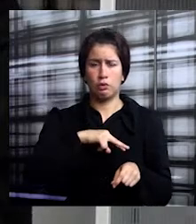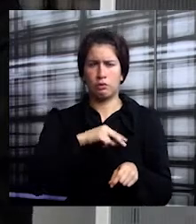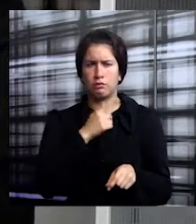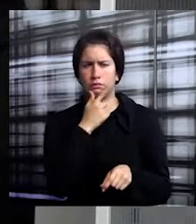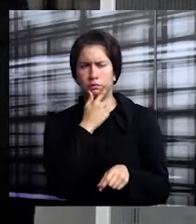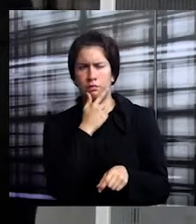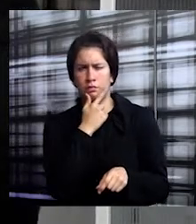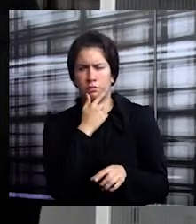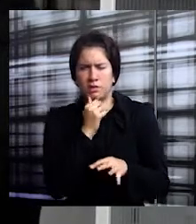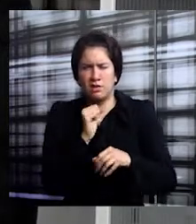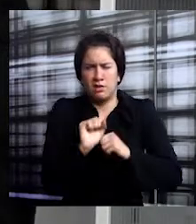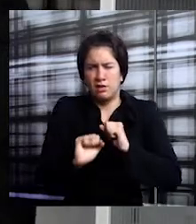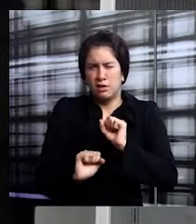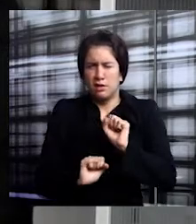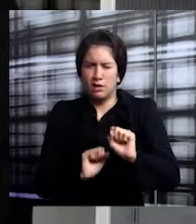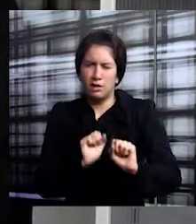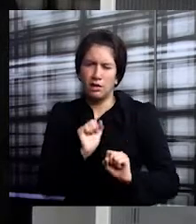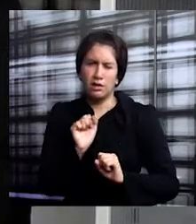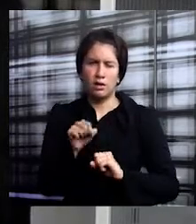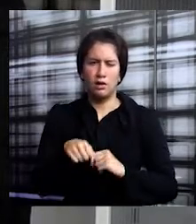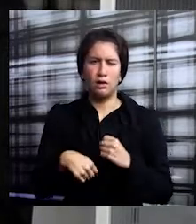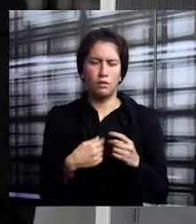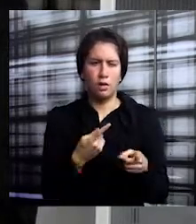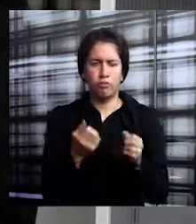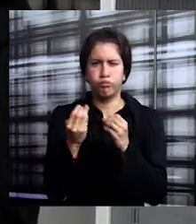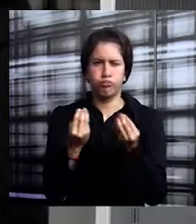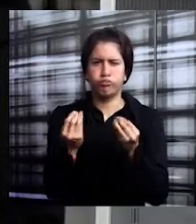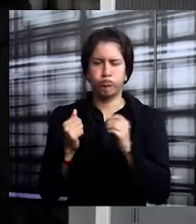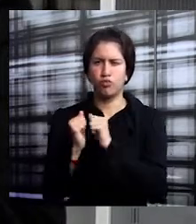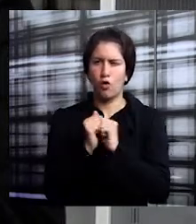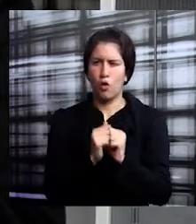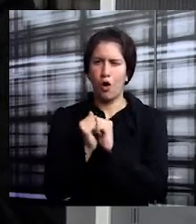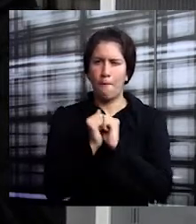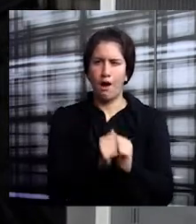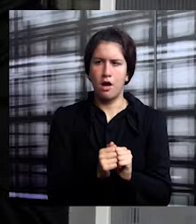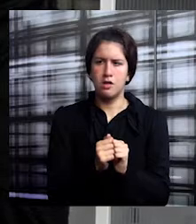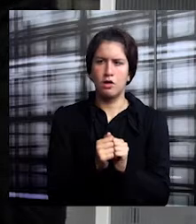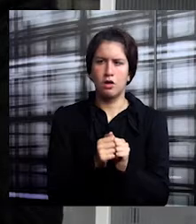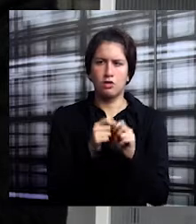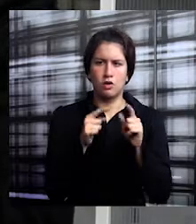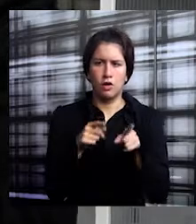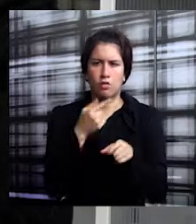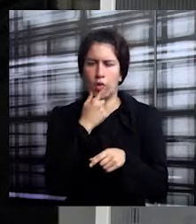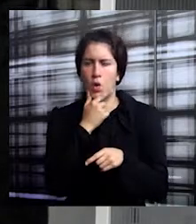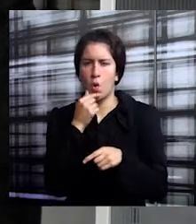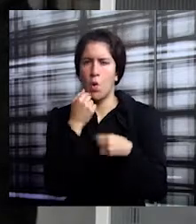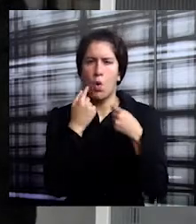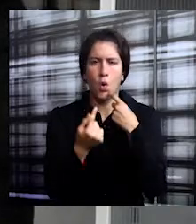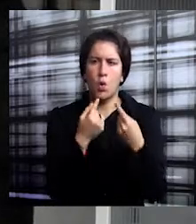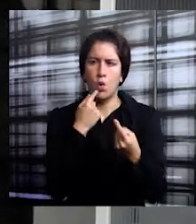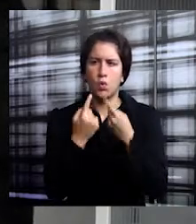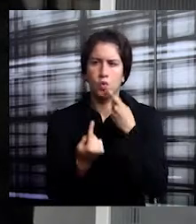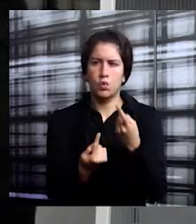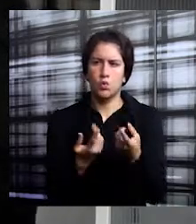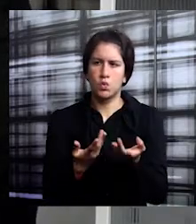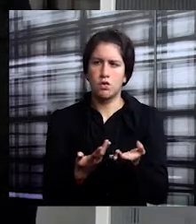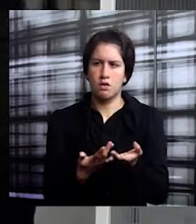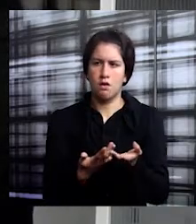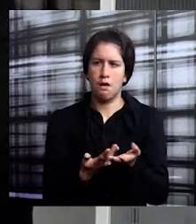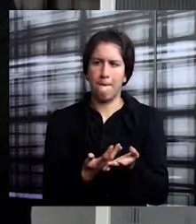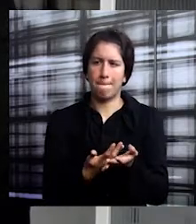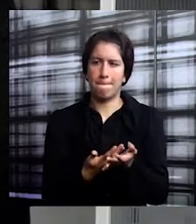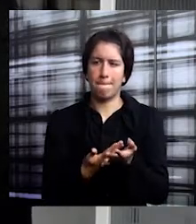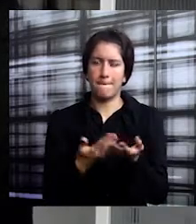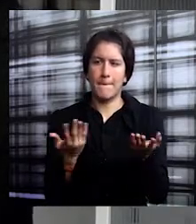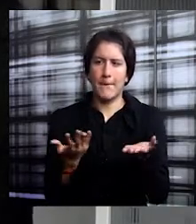hice consulta a muchos colegas suyos, hice consulta a propia gente del Poder Judicial, y como que estaba en lo que dice